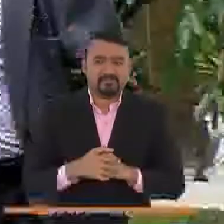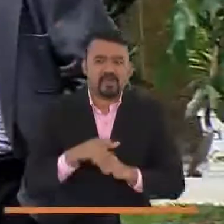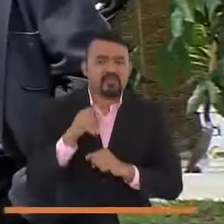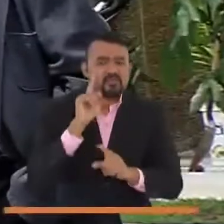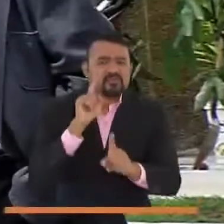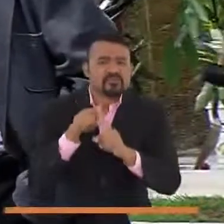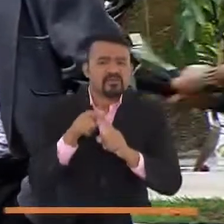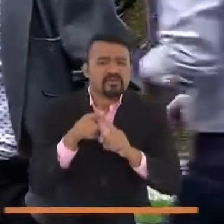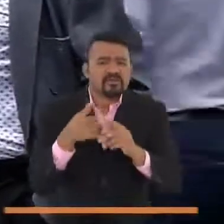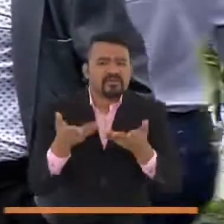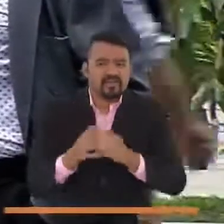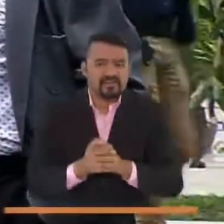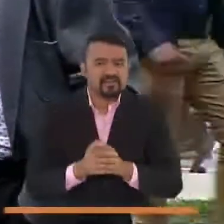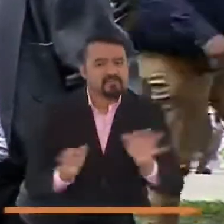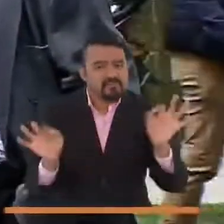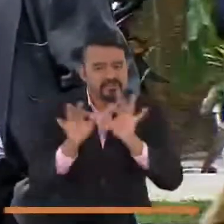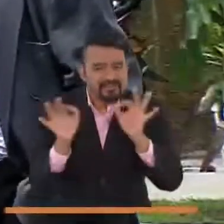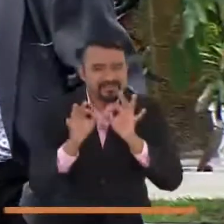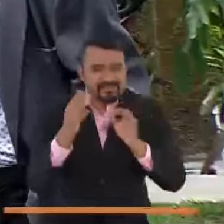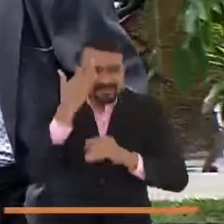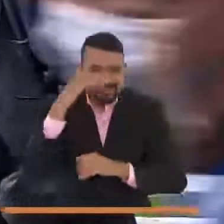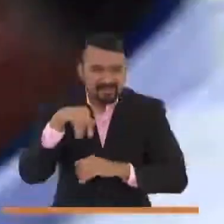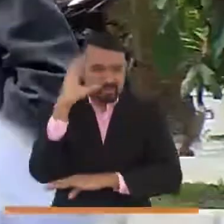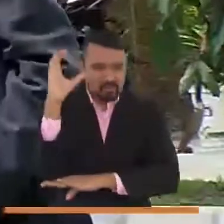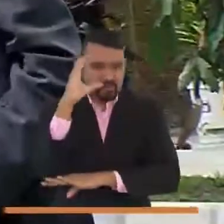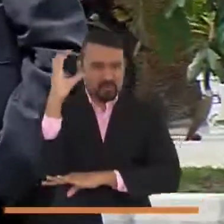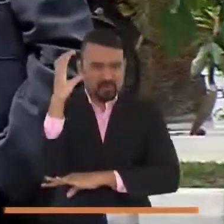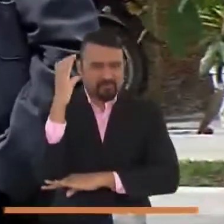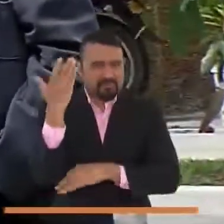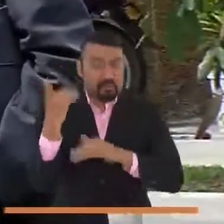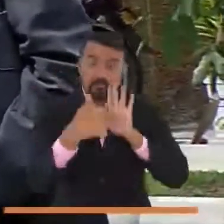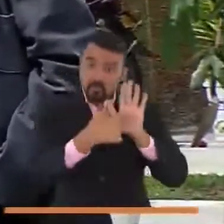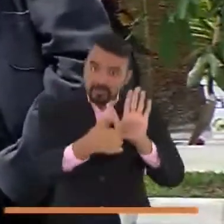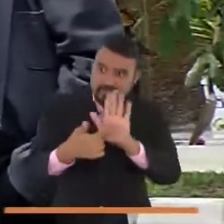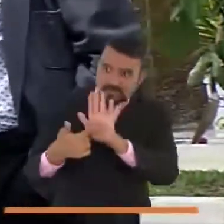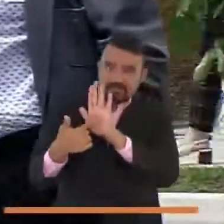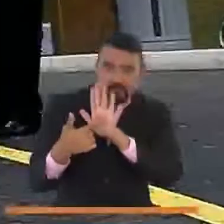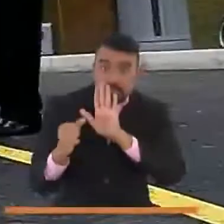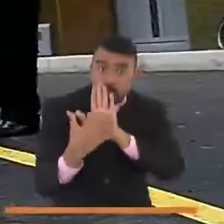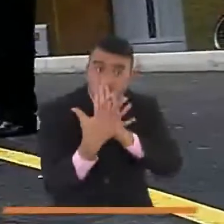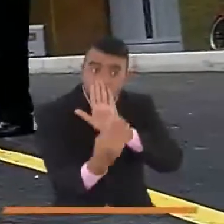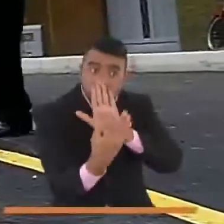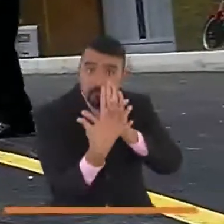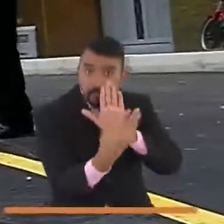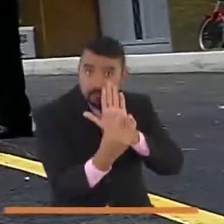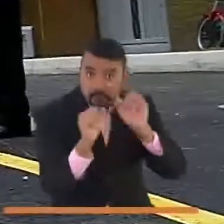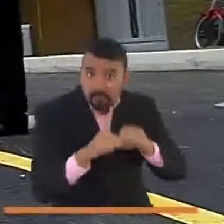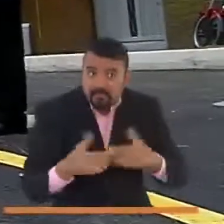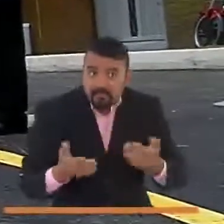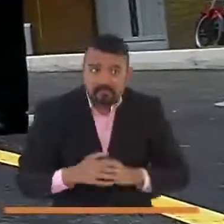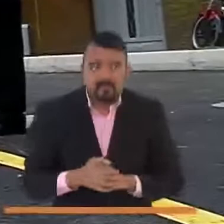queremos nosotros poner como ejemplo para el país. Es un muro verde que también tiene un